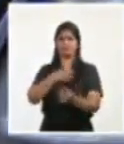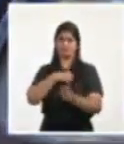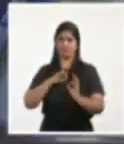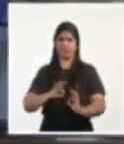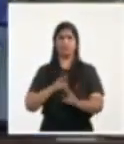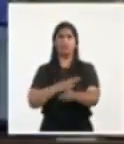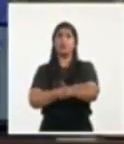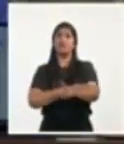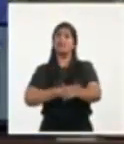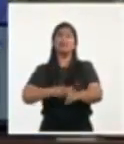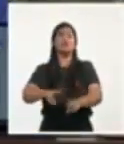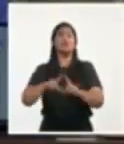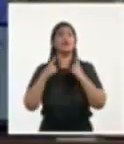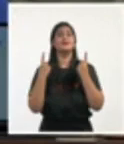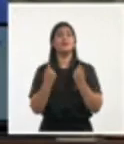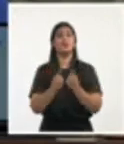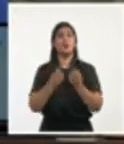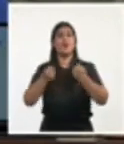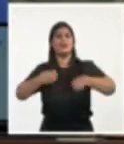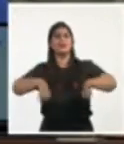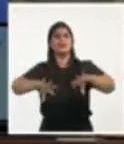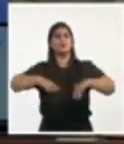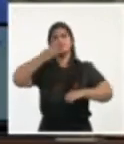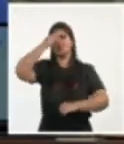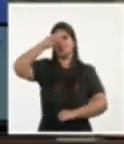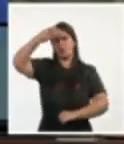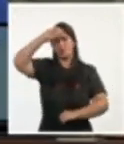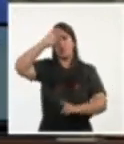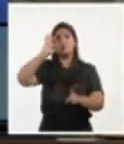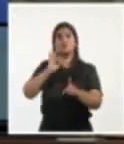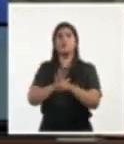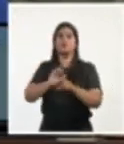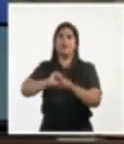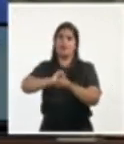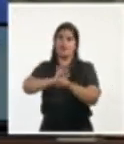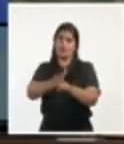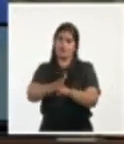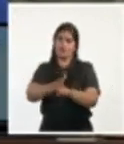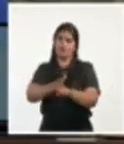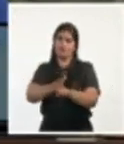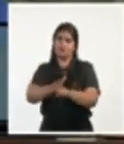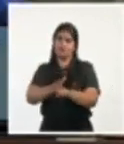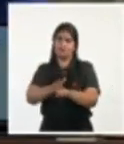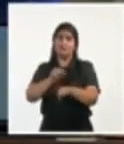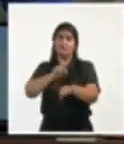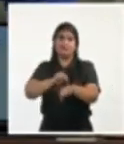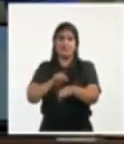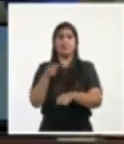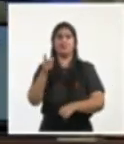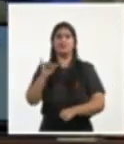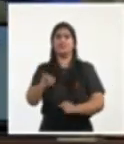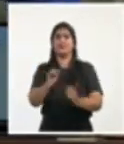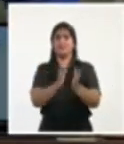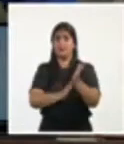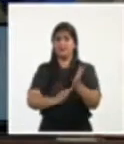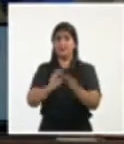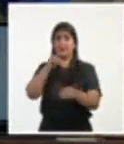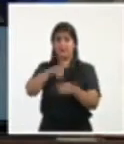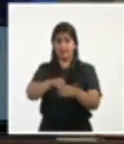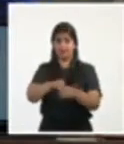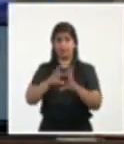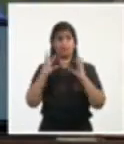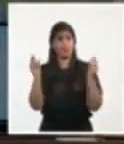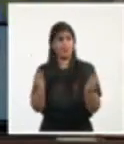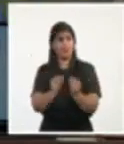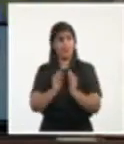la serie histórica de toda la estadística de la COVID. Esto es un elemento que nos sirve mucho para hacer análisis, para analizar